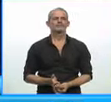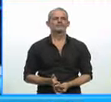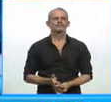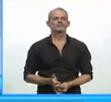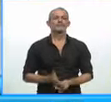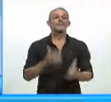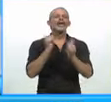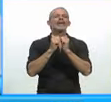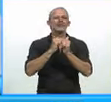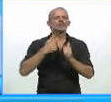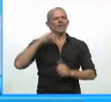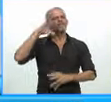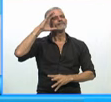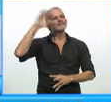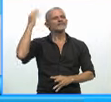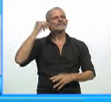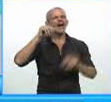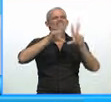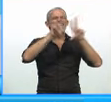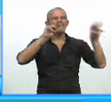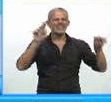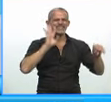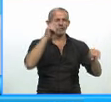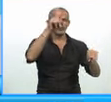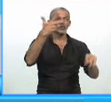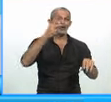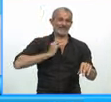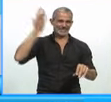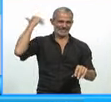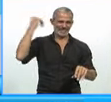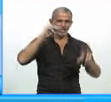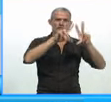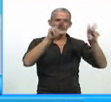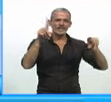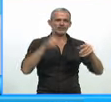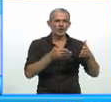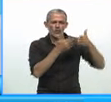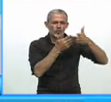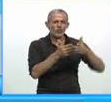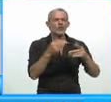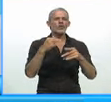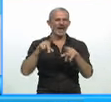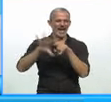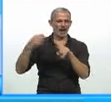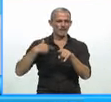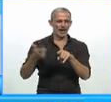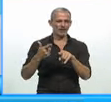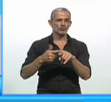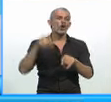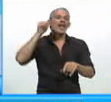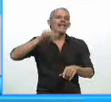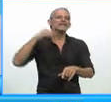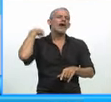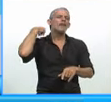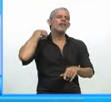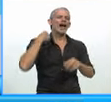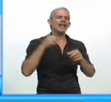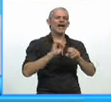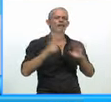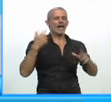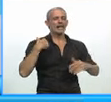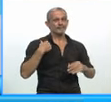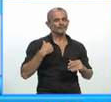La historia que me acuerdo es en San Francisco, hace 3 años, cuando empezamos a navegar con Klaus. Yo sufrí una lesión de espalda durante